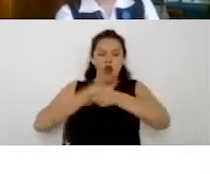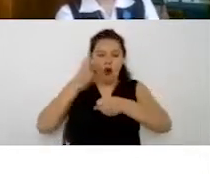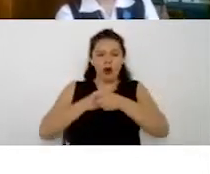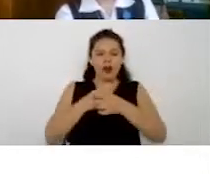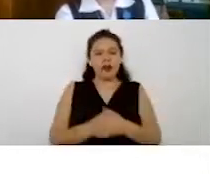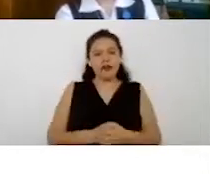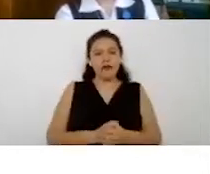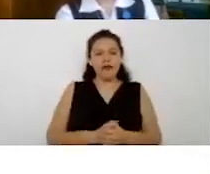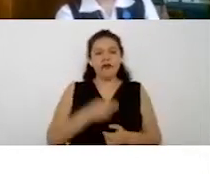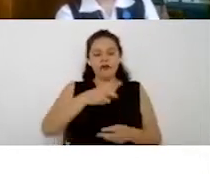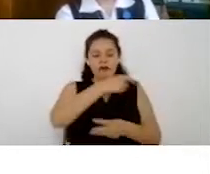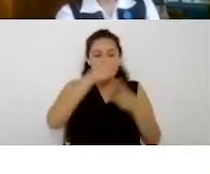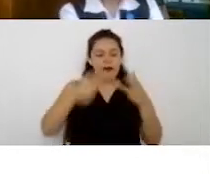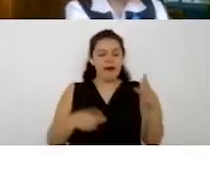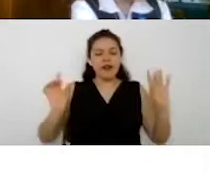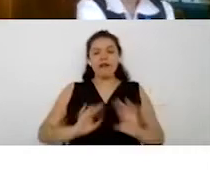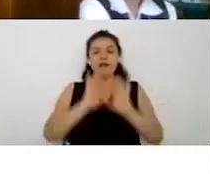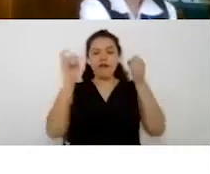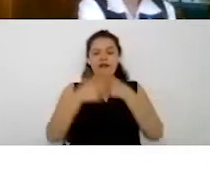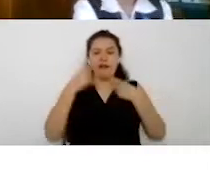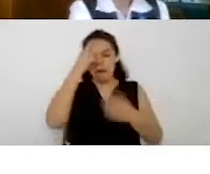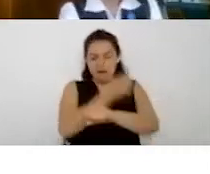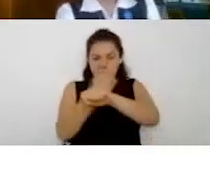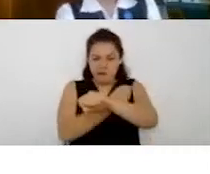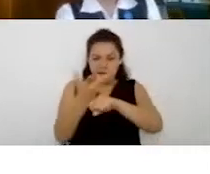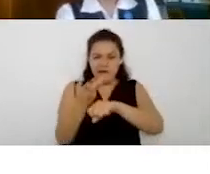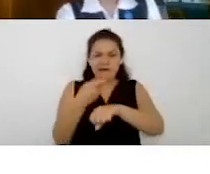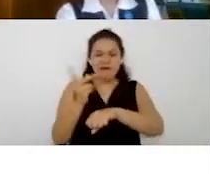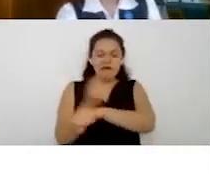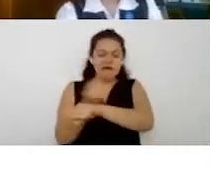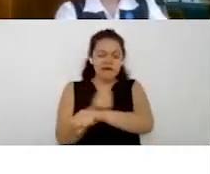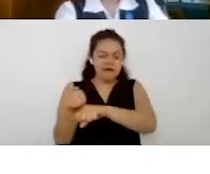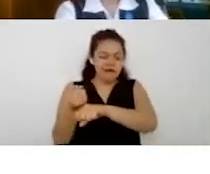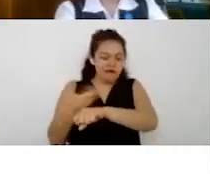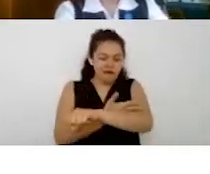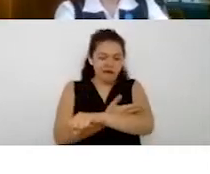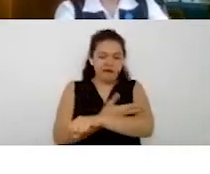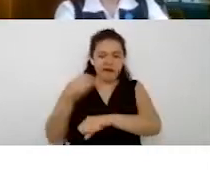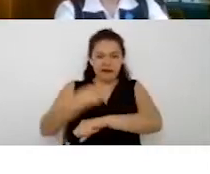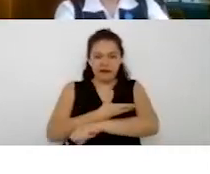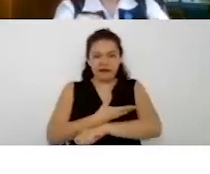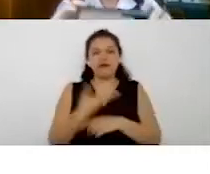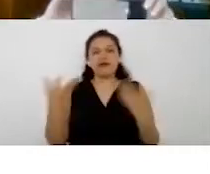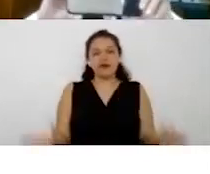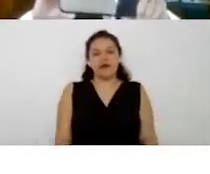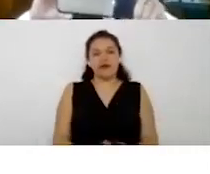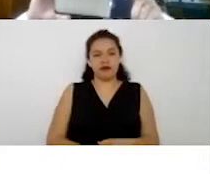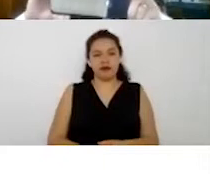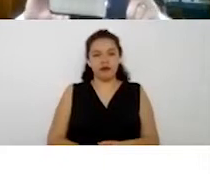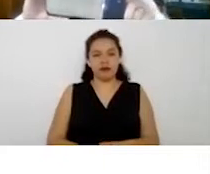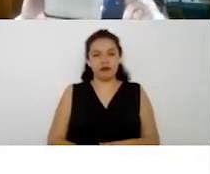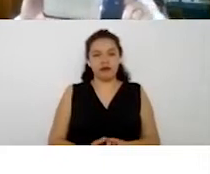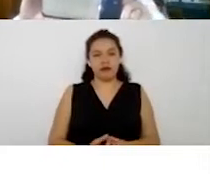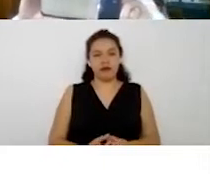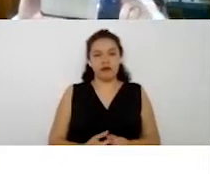a identificar una posible hemorragia interna. ¿De acuerdo? Ahora bien, ¿cómo puedo